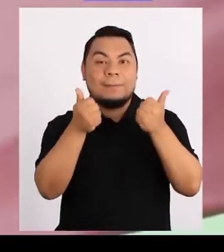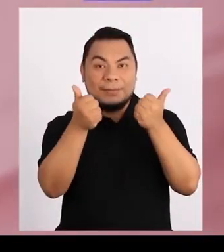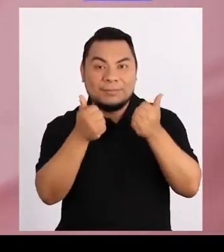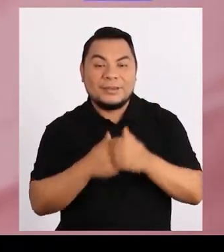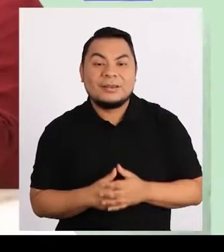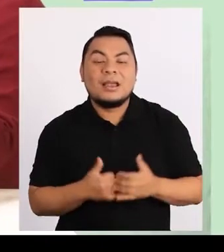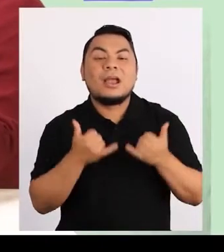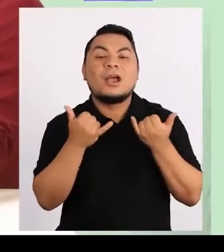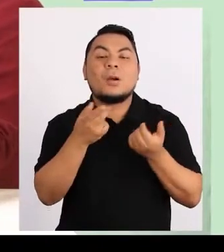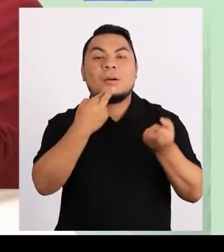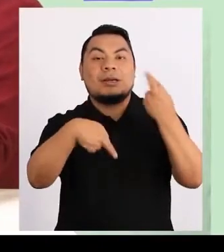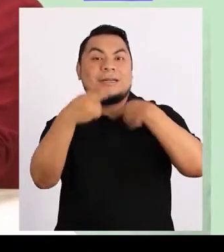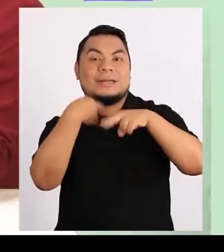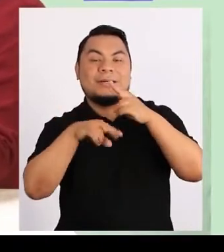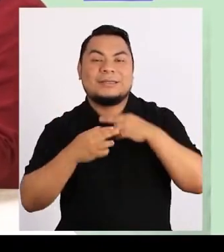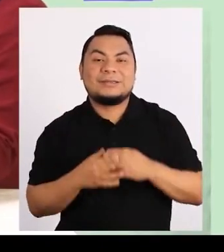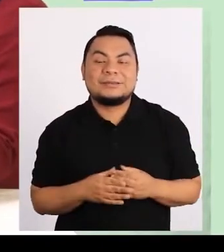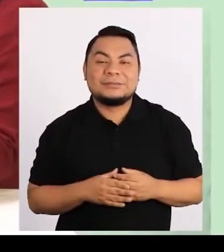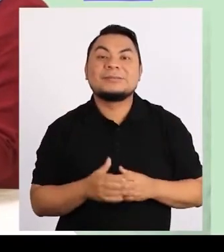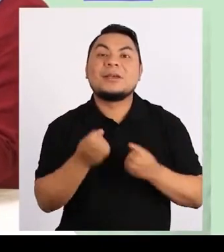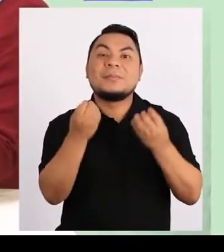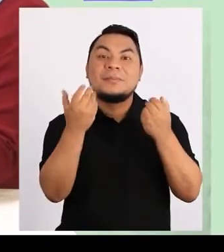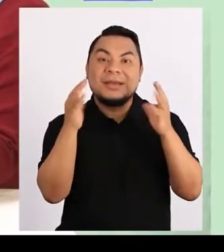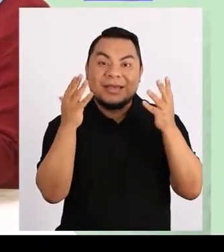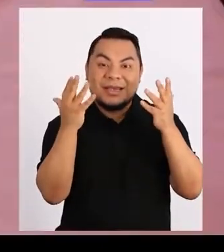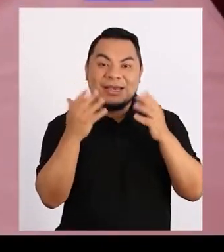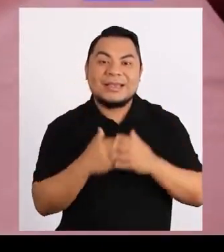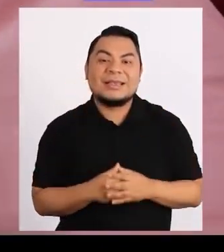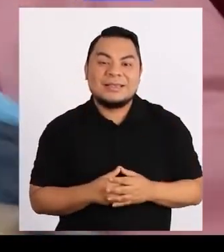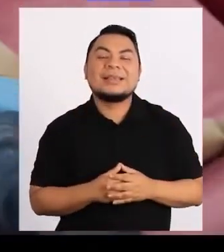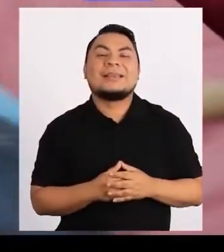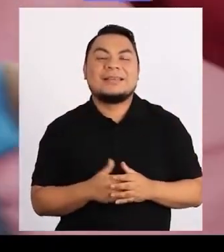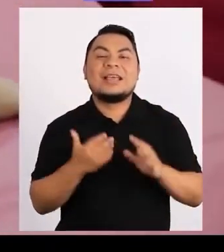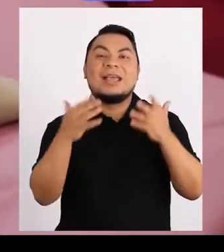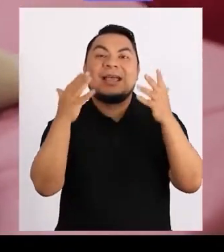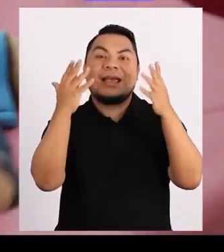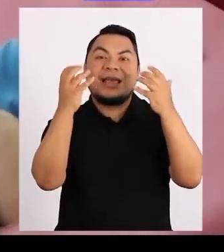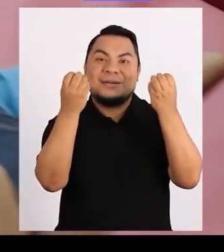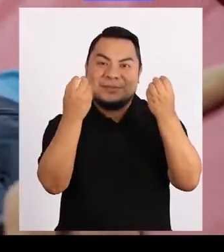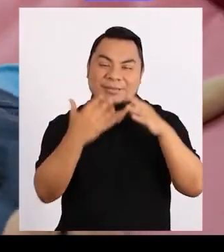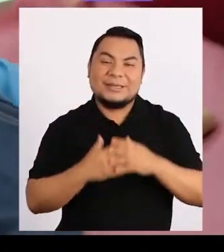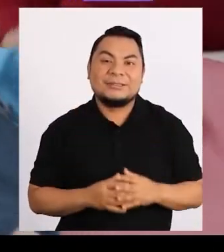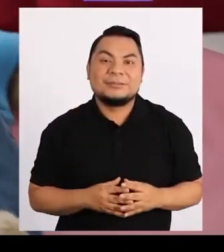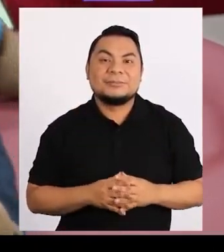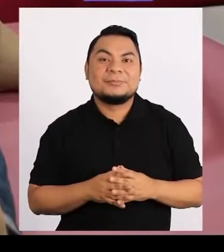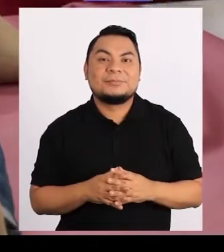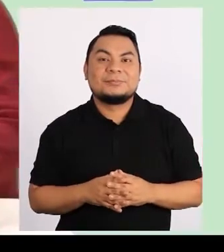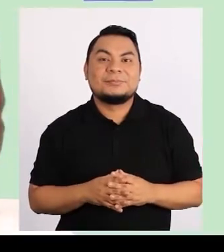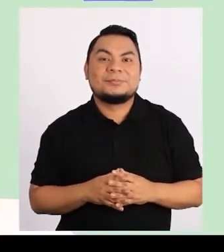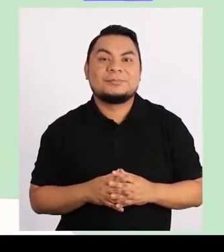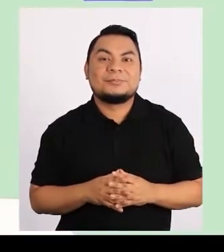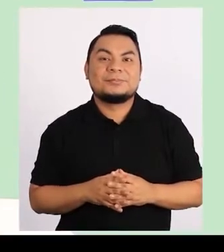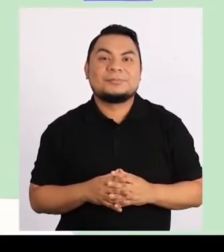Muy bien, y vamos de regreso, eso, Jorge, vamos, genial.